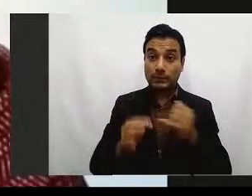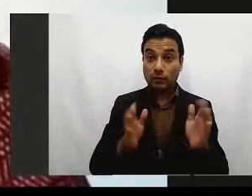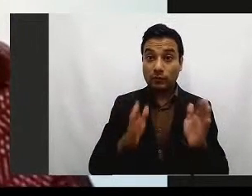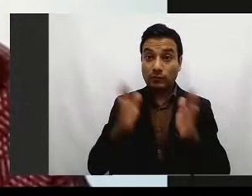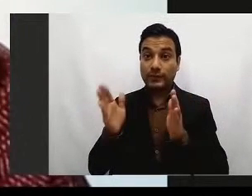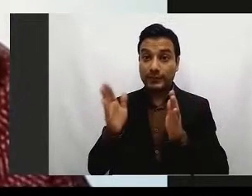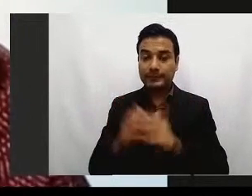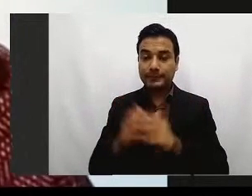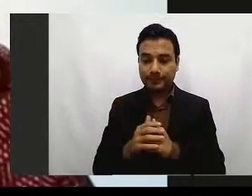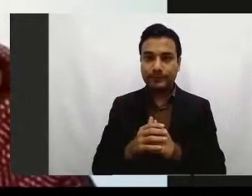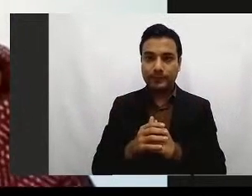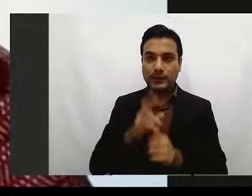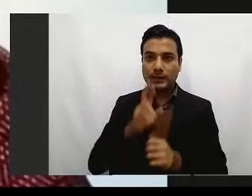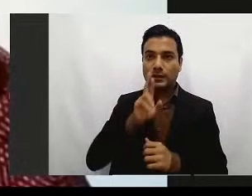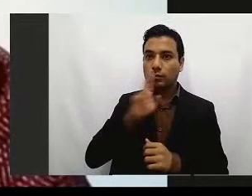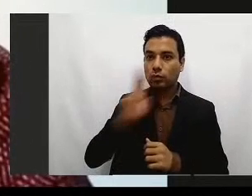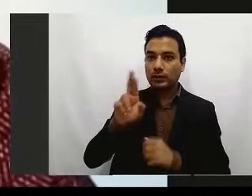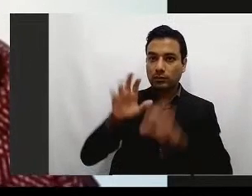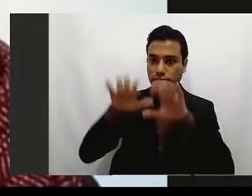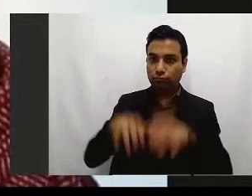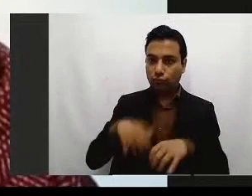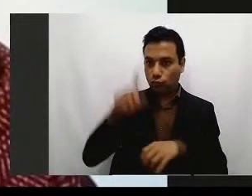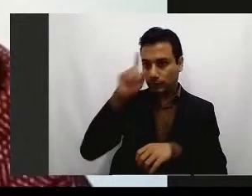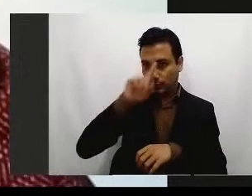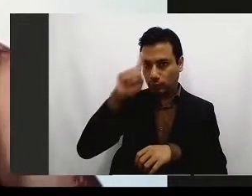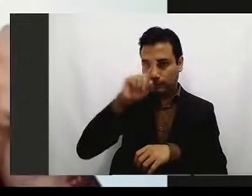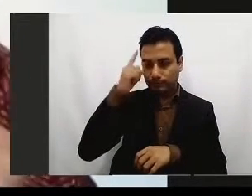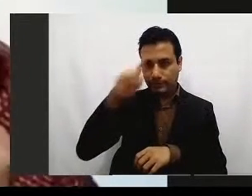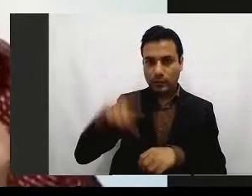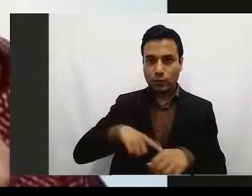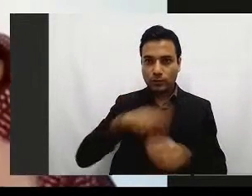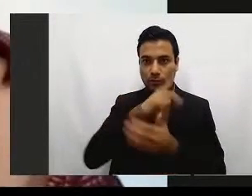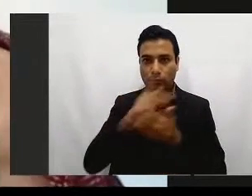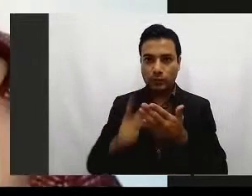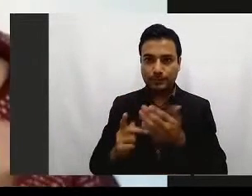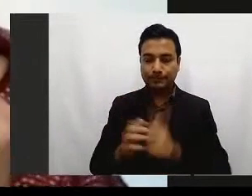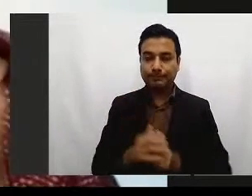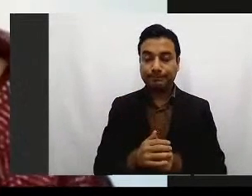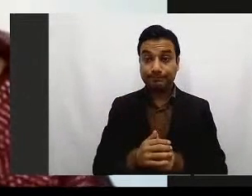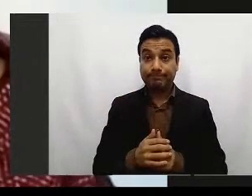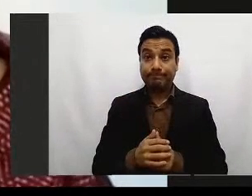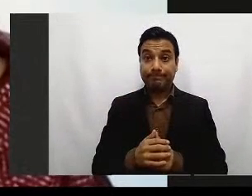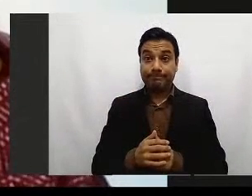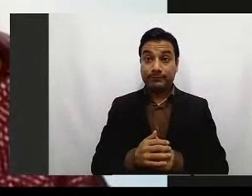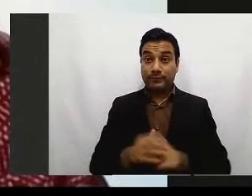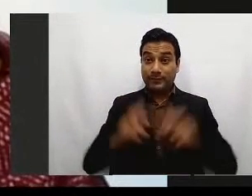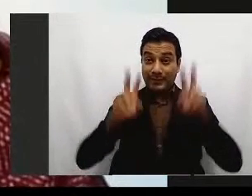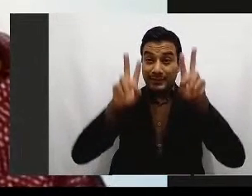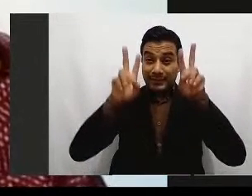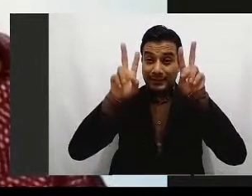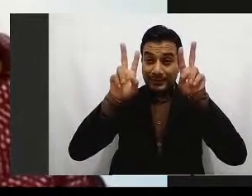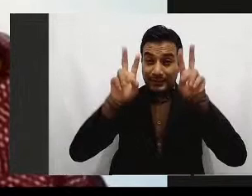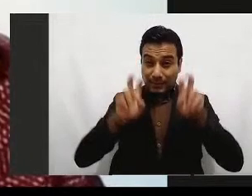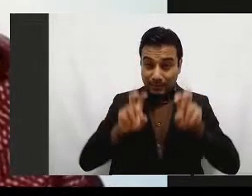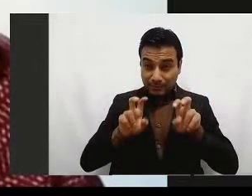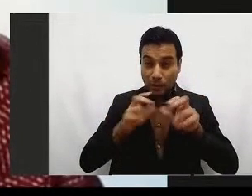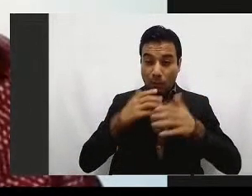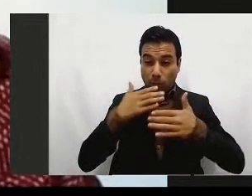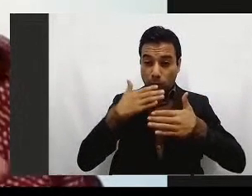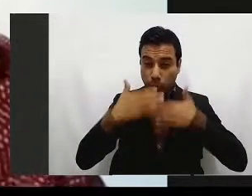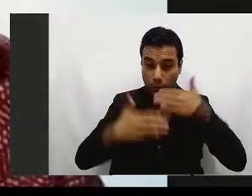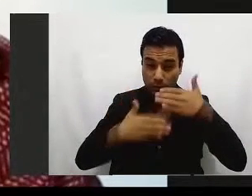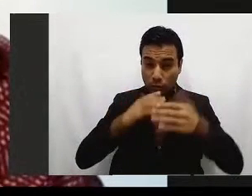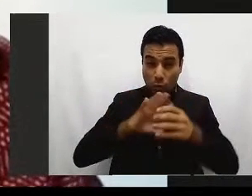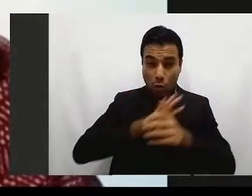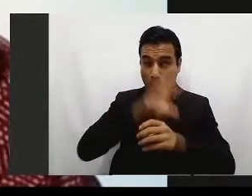el reporte de recomendaciones de política pública. Y pues como es difícil hablar de todo lo que ha implicado el proceso en un tiempo tan corto,